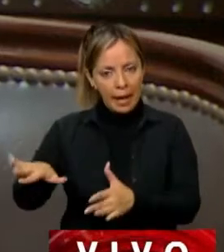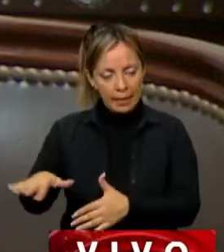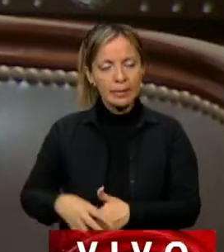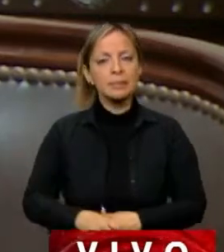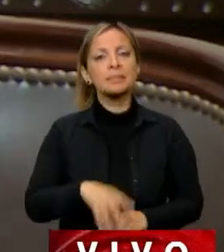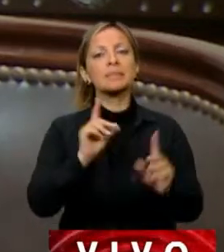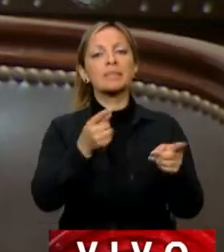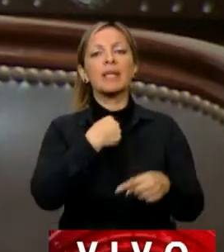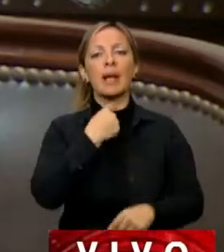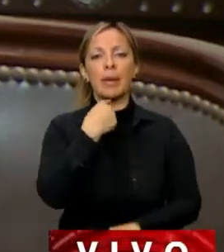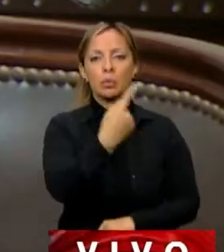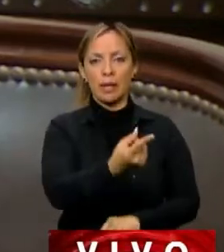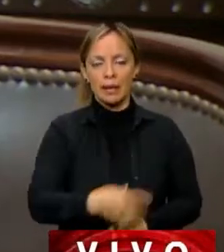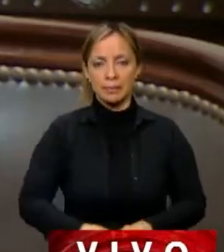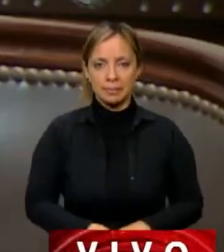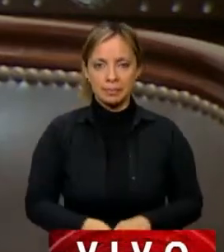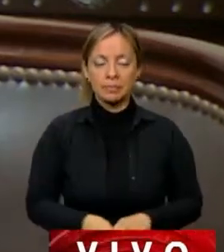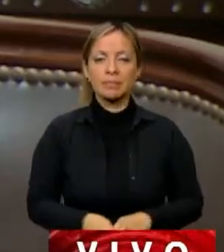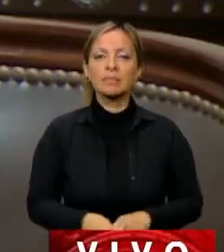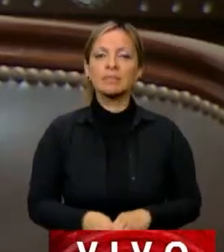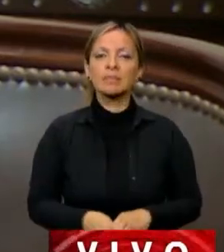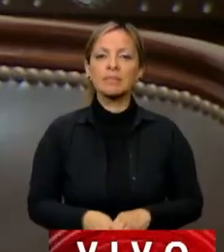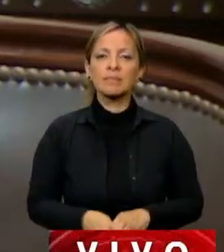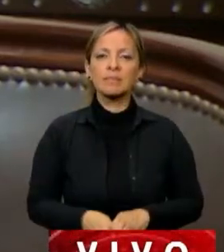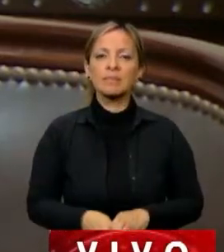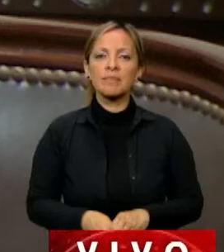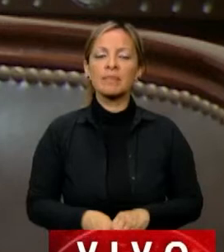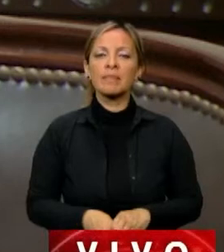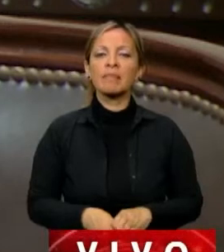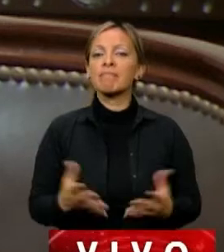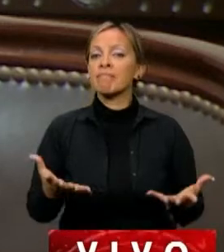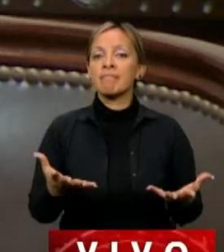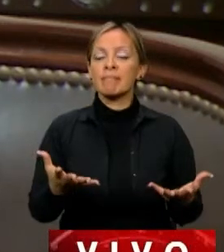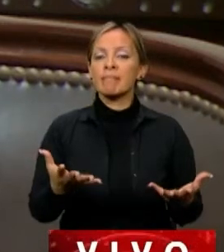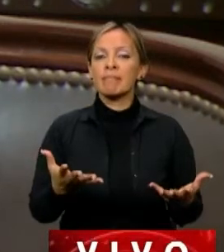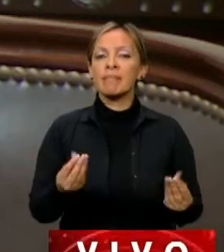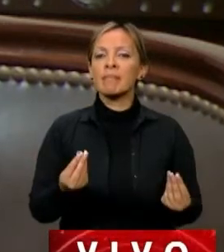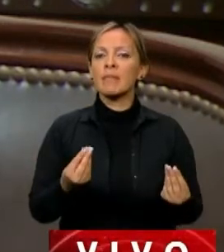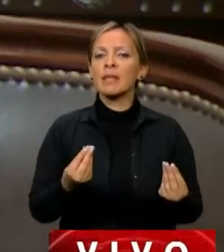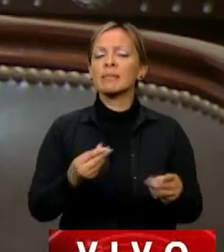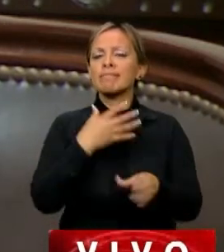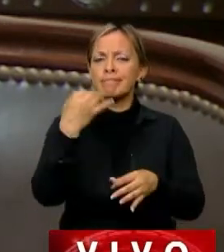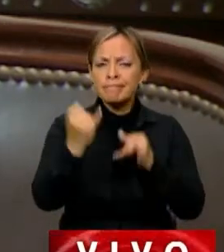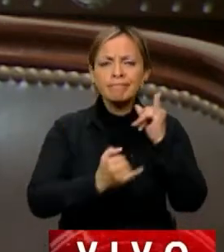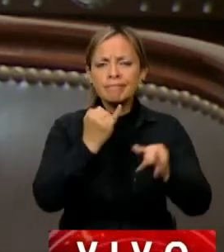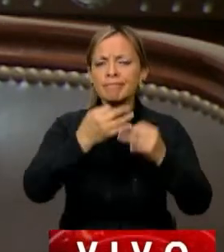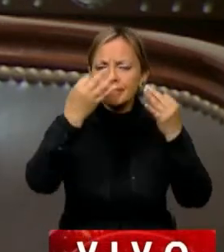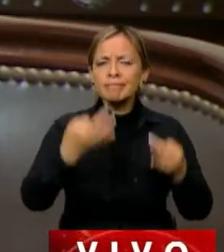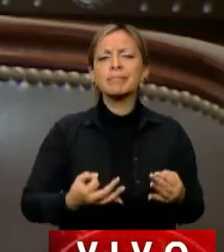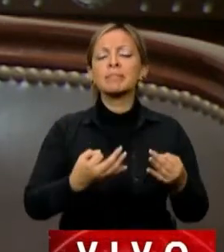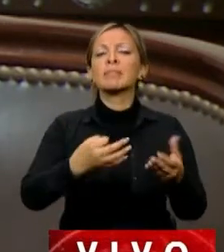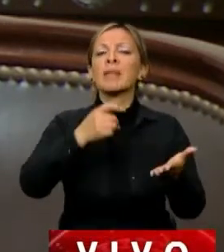quiero preguntarles, teniendo en cuenta que no se pudo profundizar en el